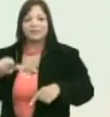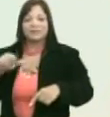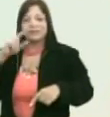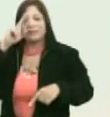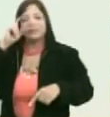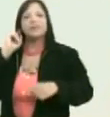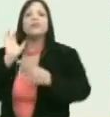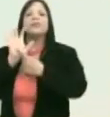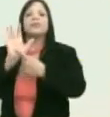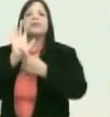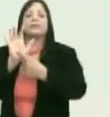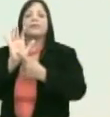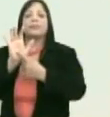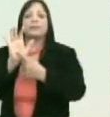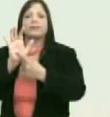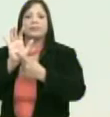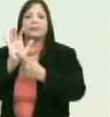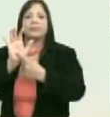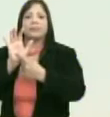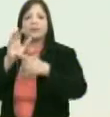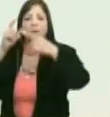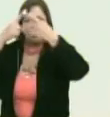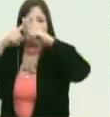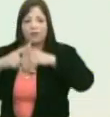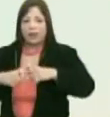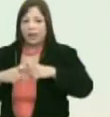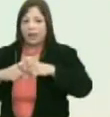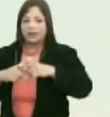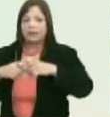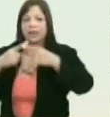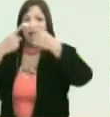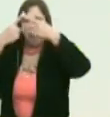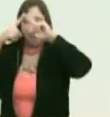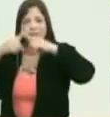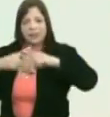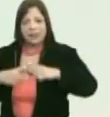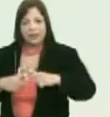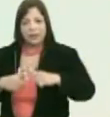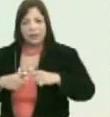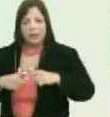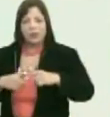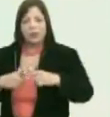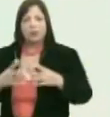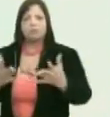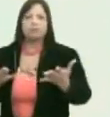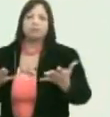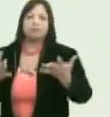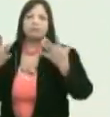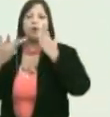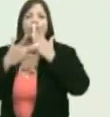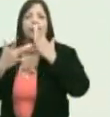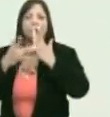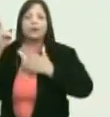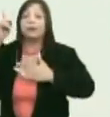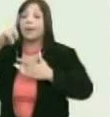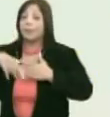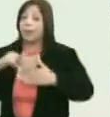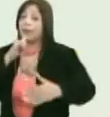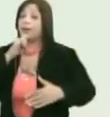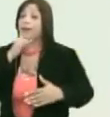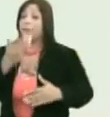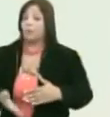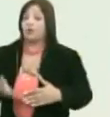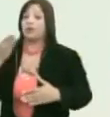solamente presentarles un balance de carácter administrativo o técnico. Yo creo que también